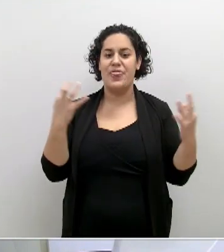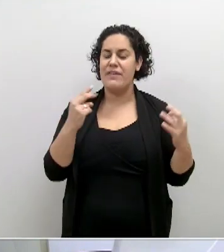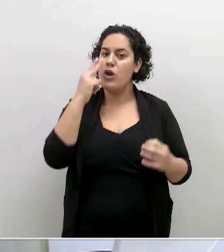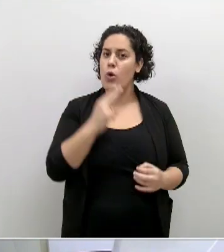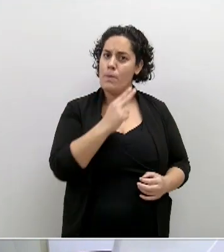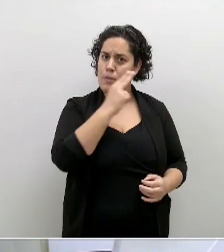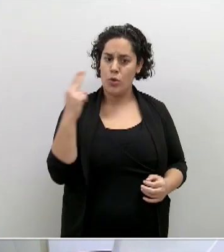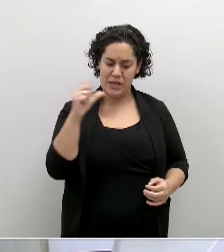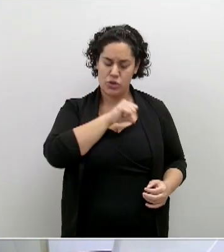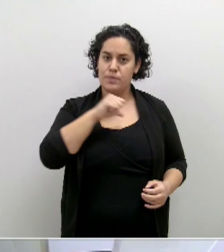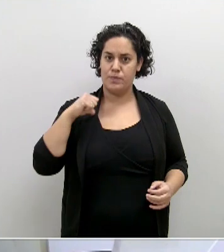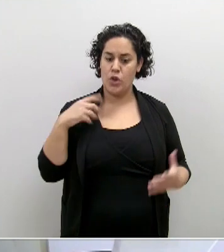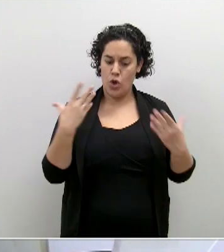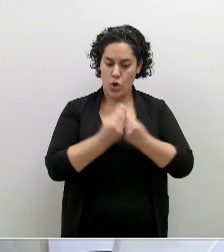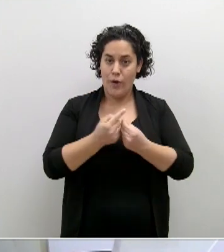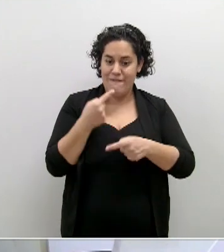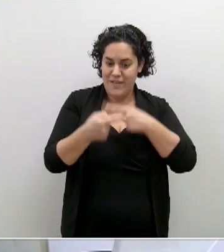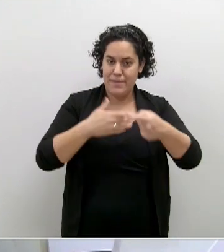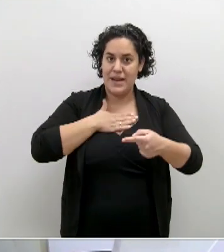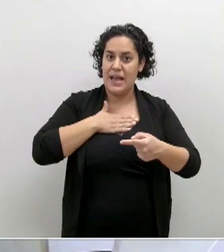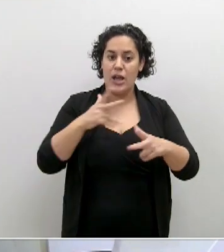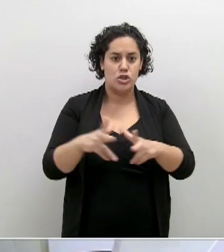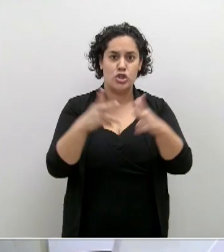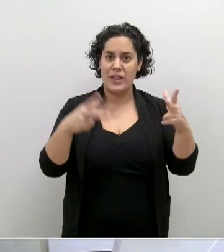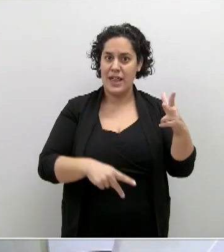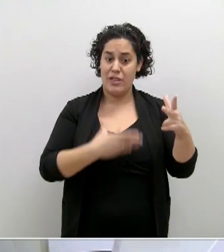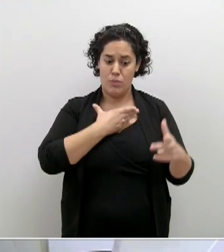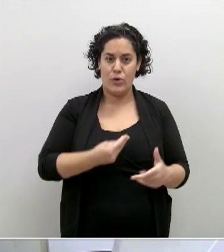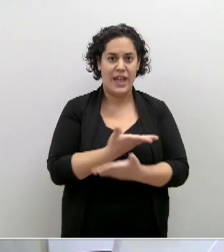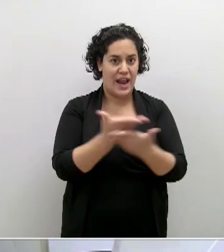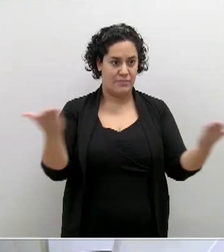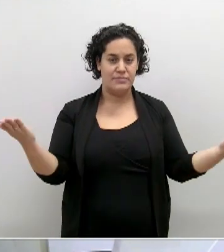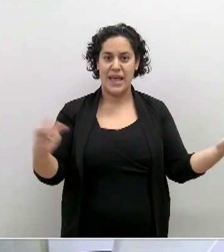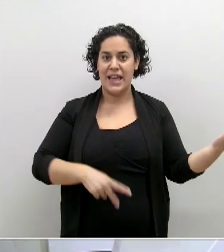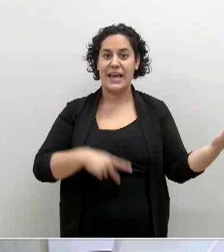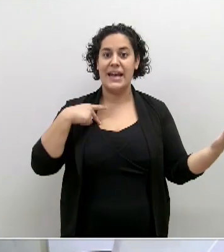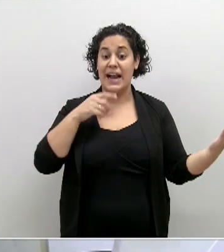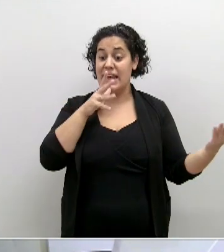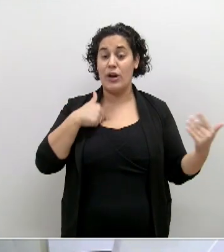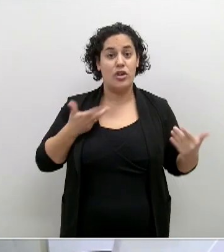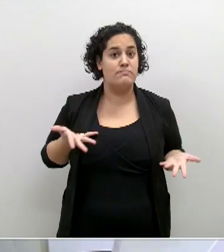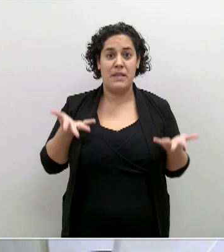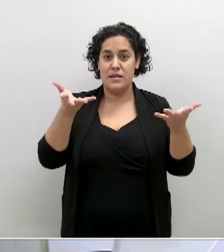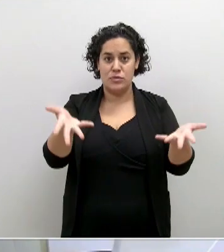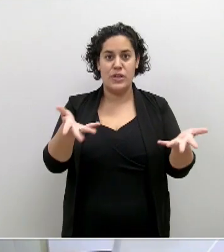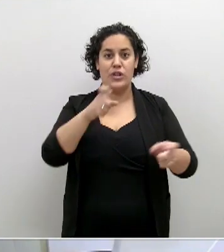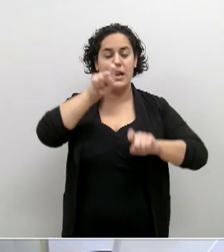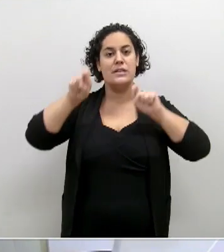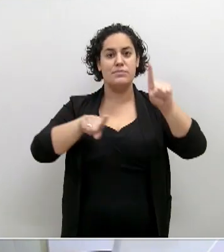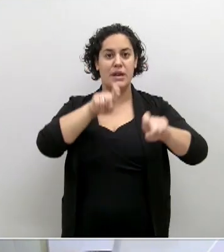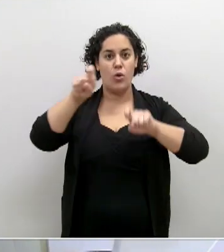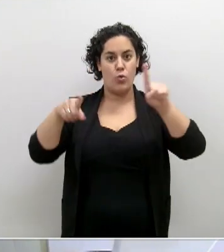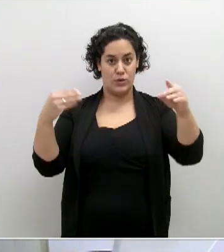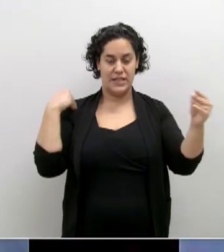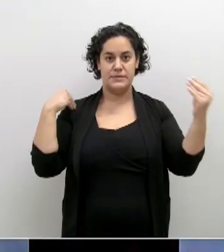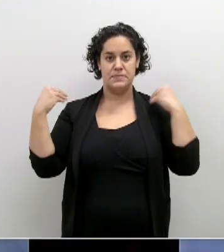compromiso personal con los nuestros y con la sociedad murciana en general. Y sin más, quedo a disposición de las preguntas que puedan